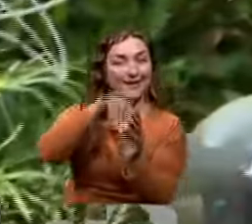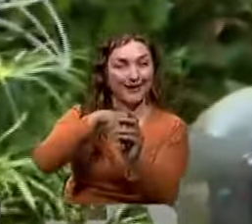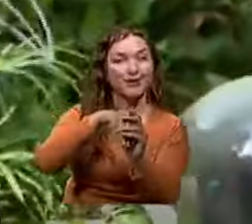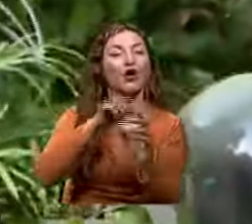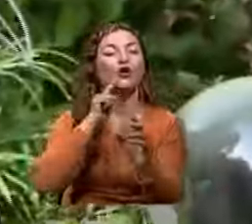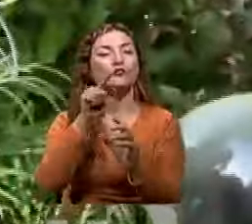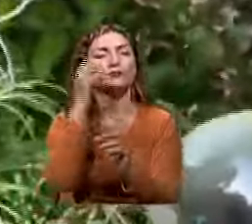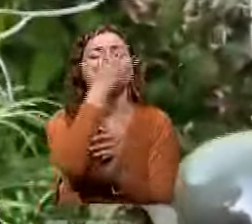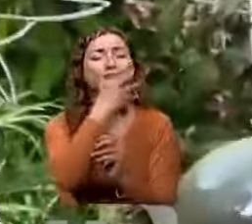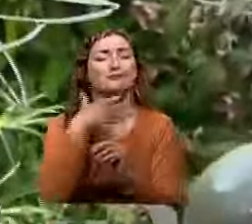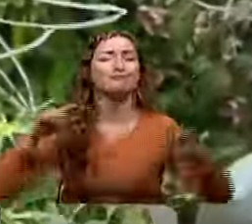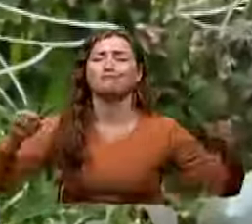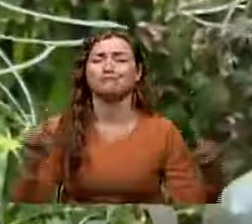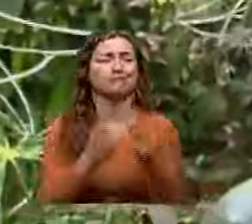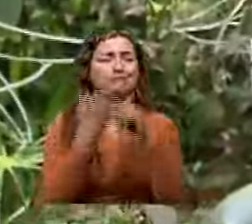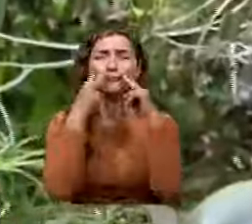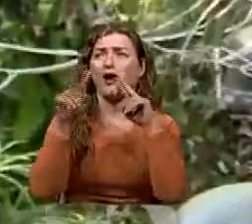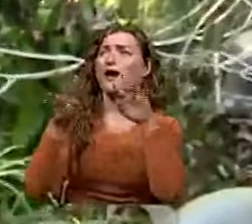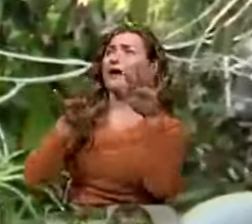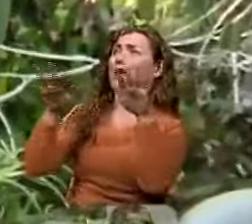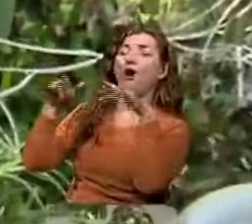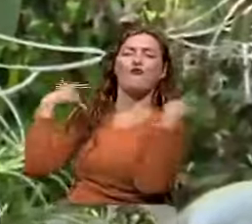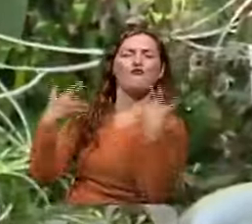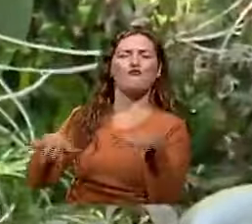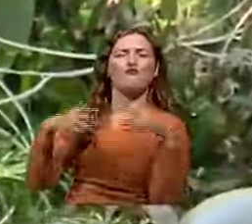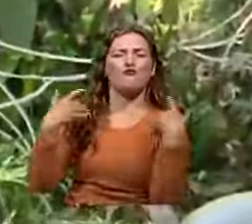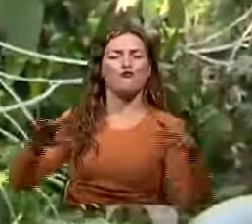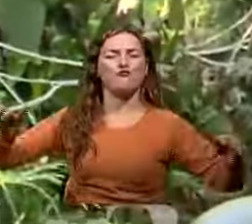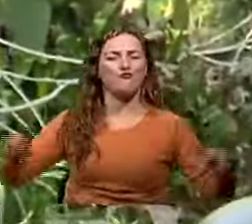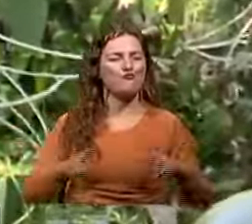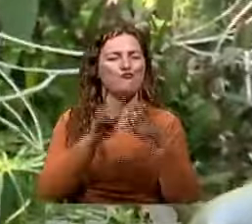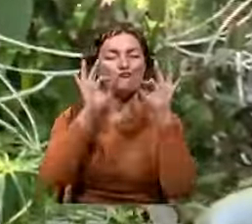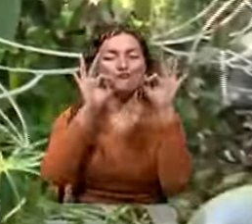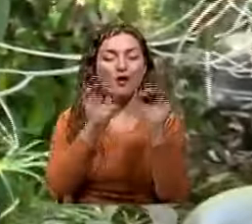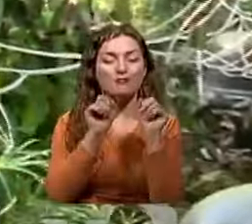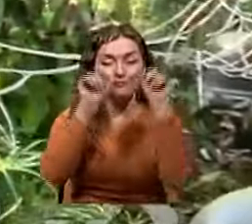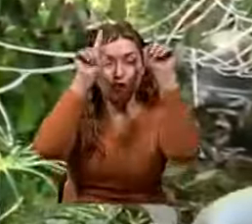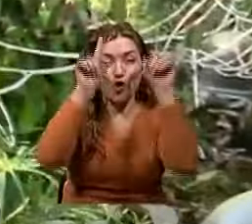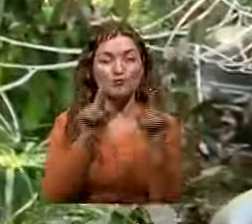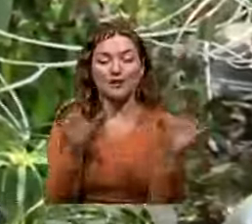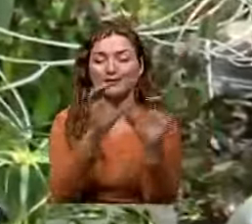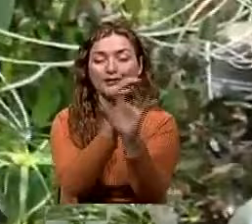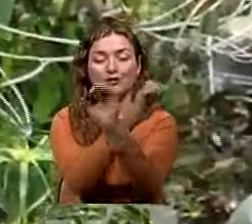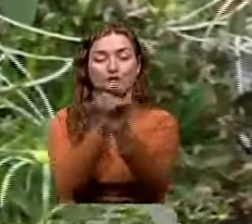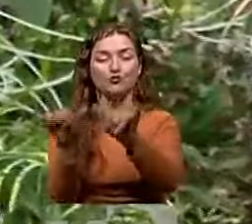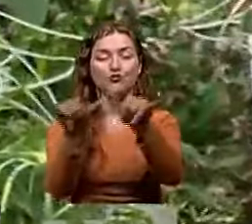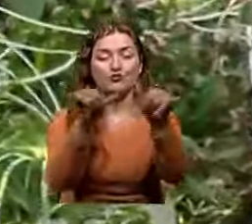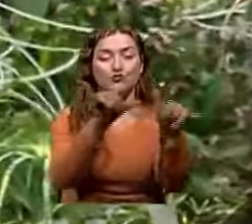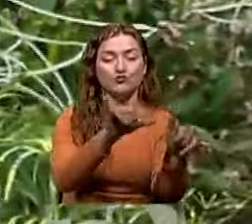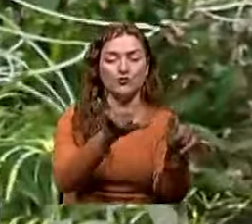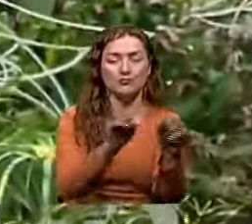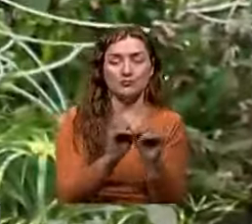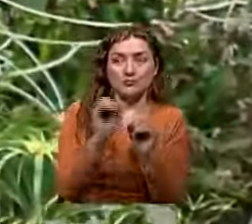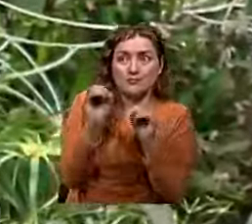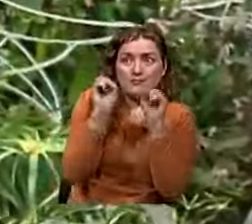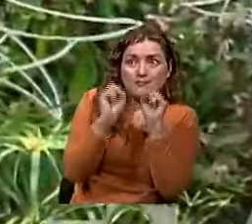nomás esta maravillosa vista. En la mañana es espectacular, pero les cuento que en la noche este se convierte en un espacio fantástico,